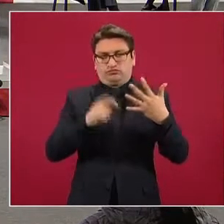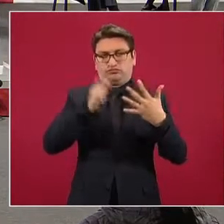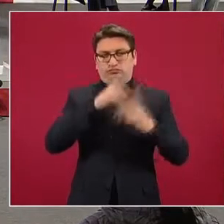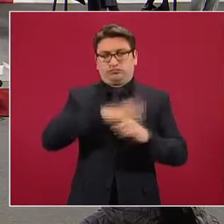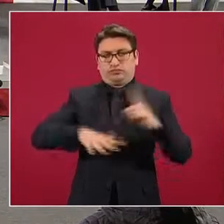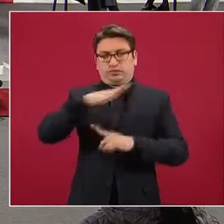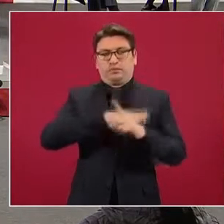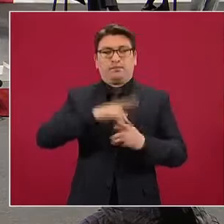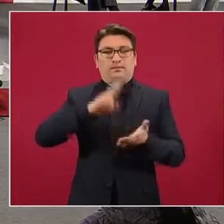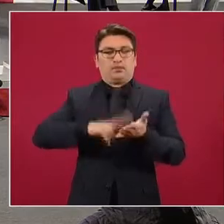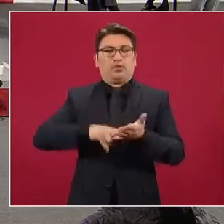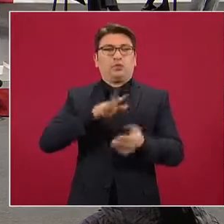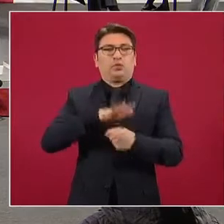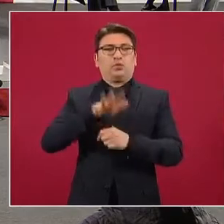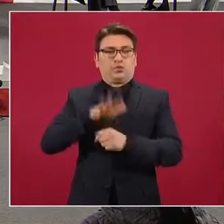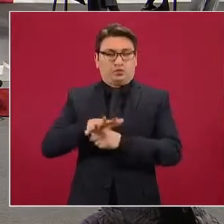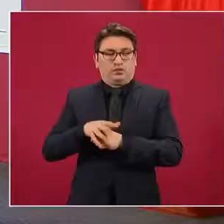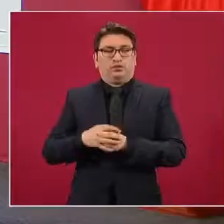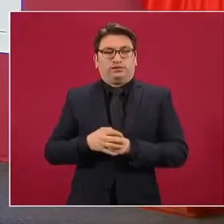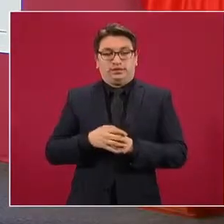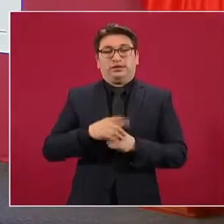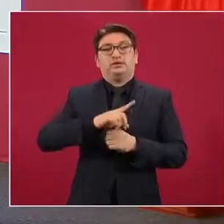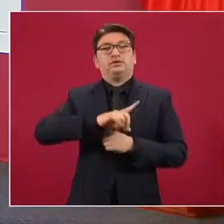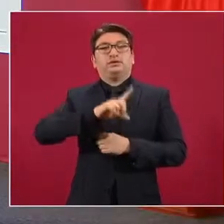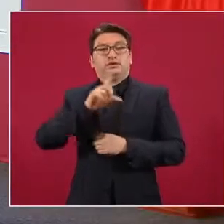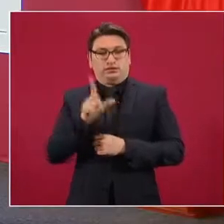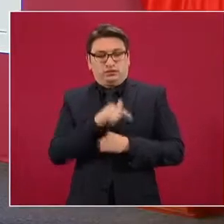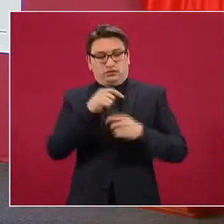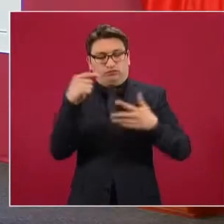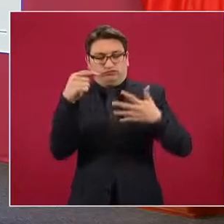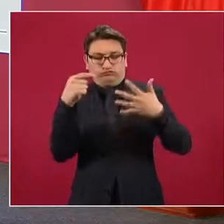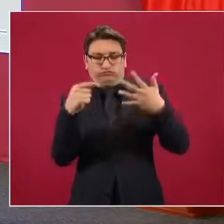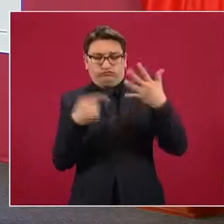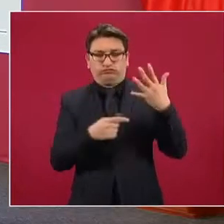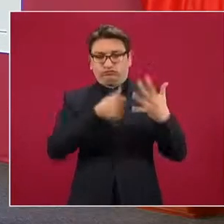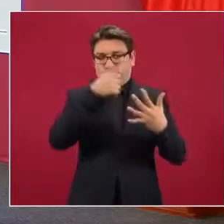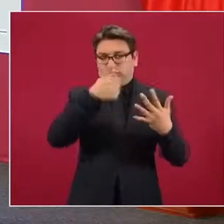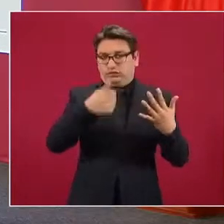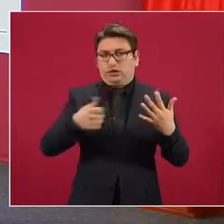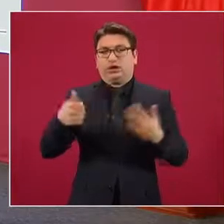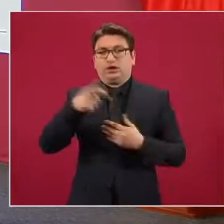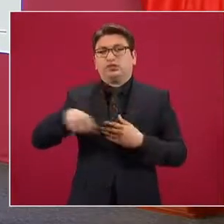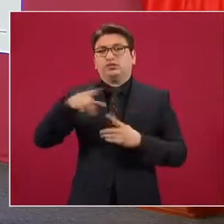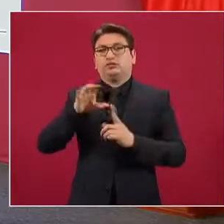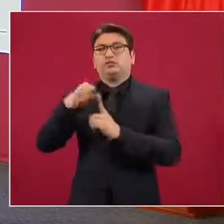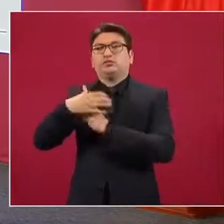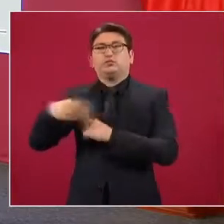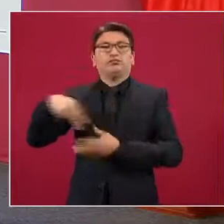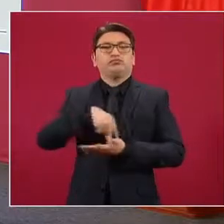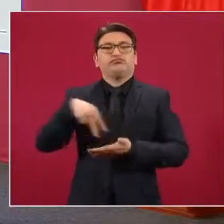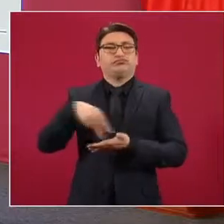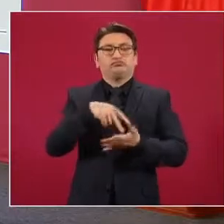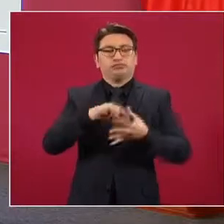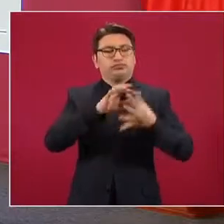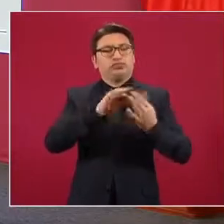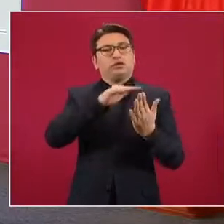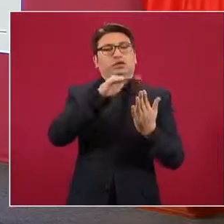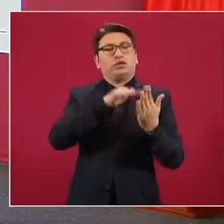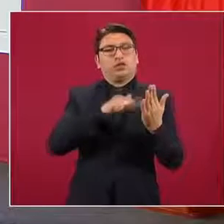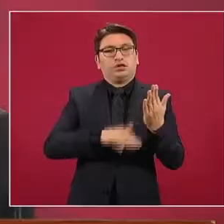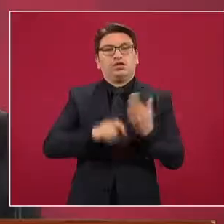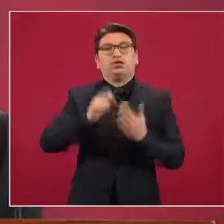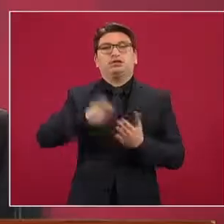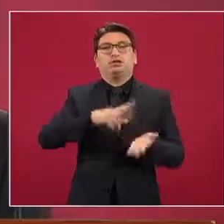qué valores se trata y después de manera puntual cada uno de los integrantes de la comisión va a dar lectura a